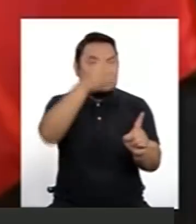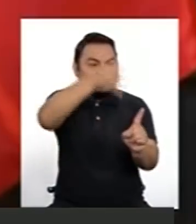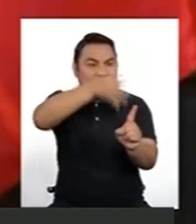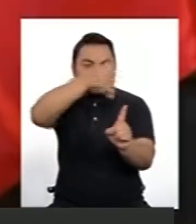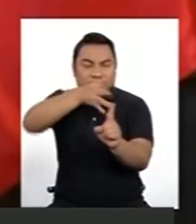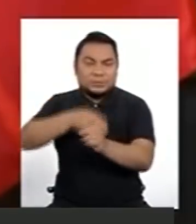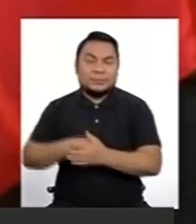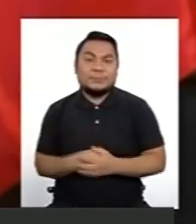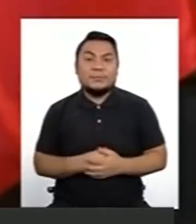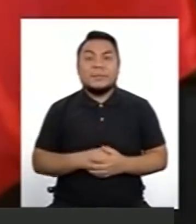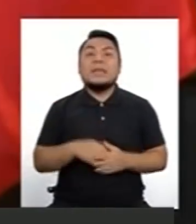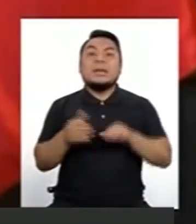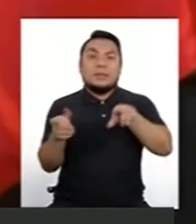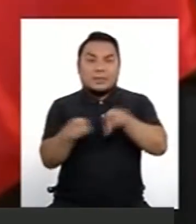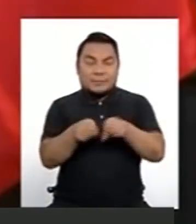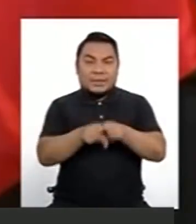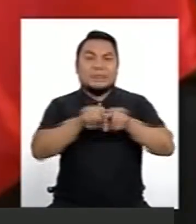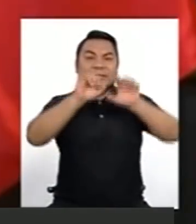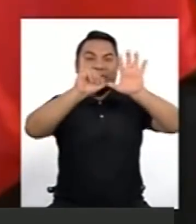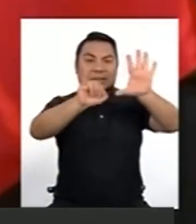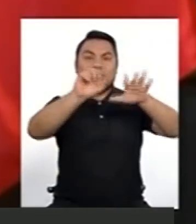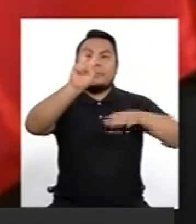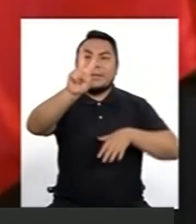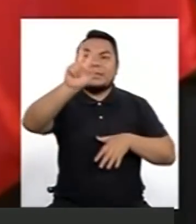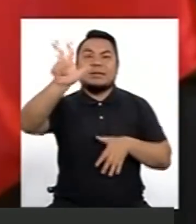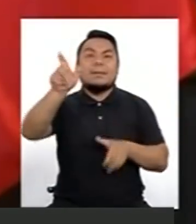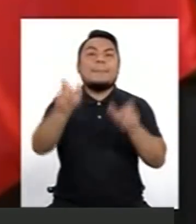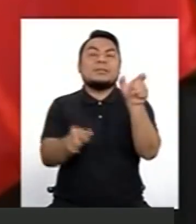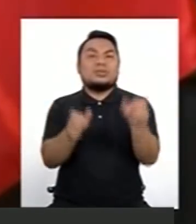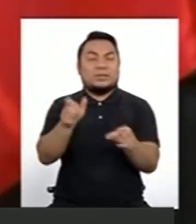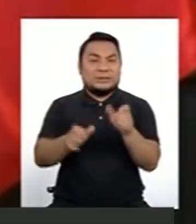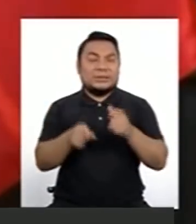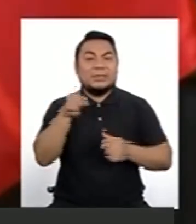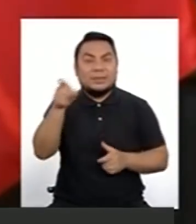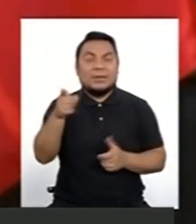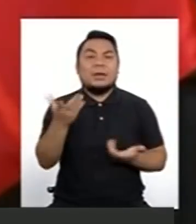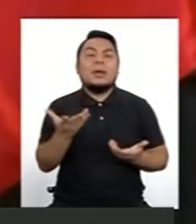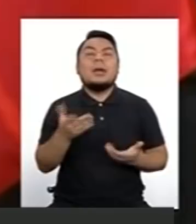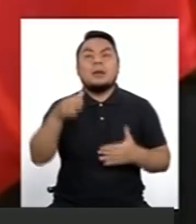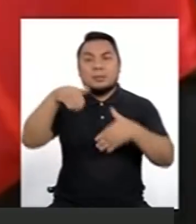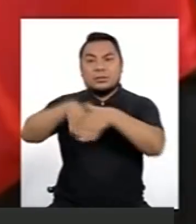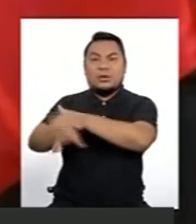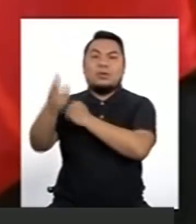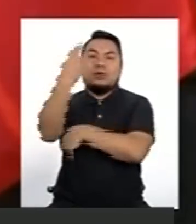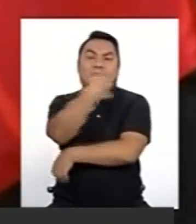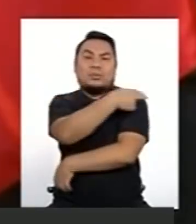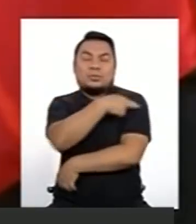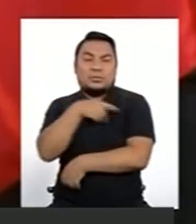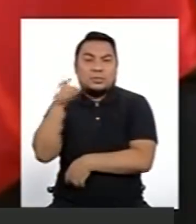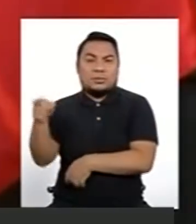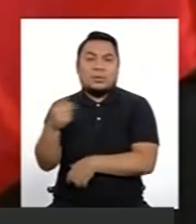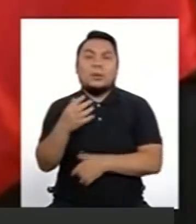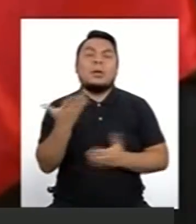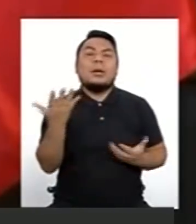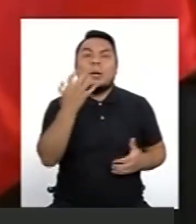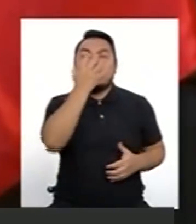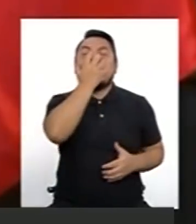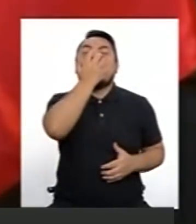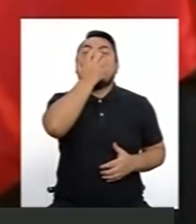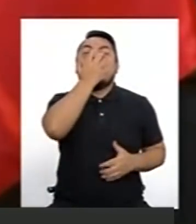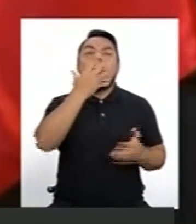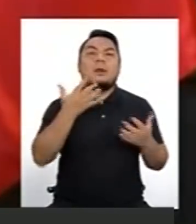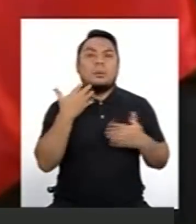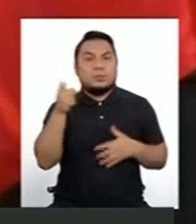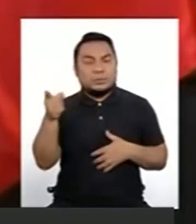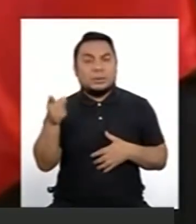y tenemos 623 pacientes con ventilación mecánica. Información de ayer